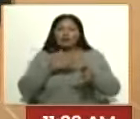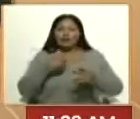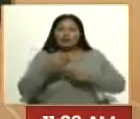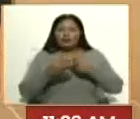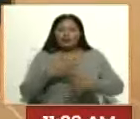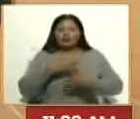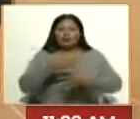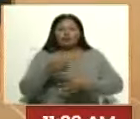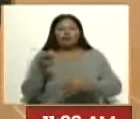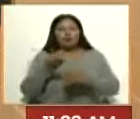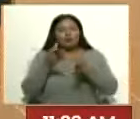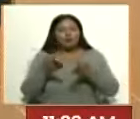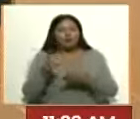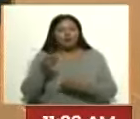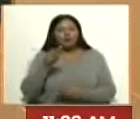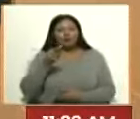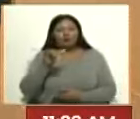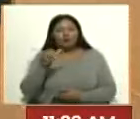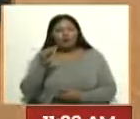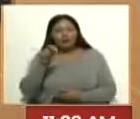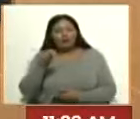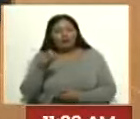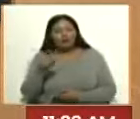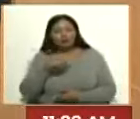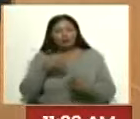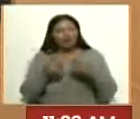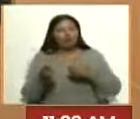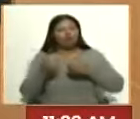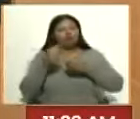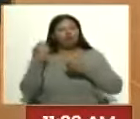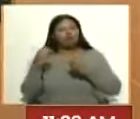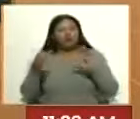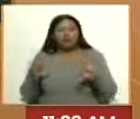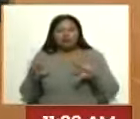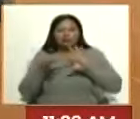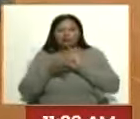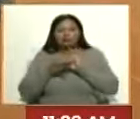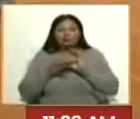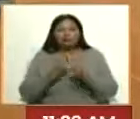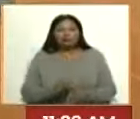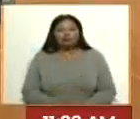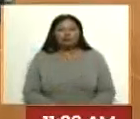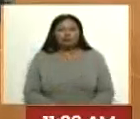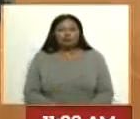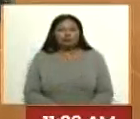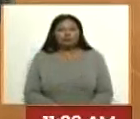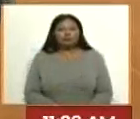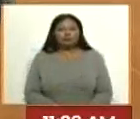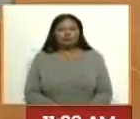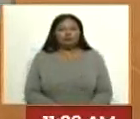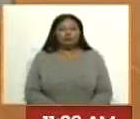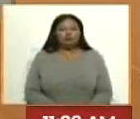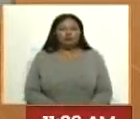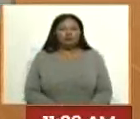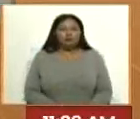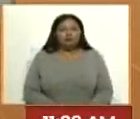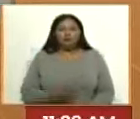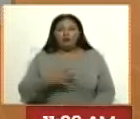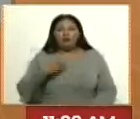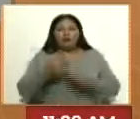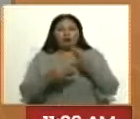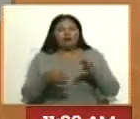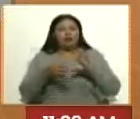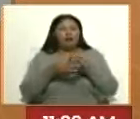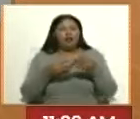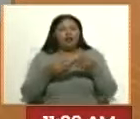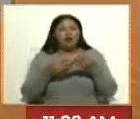intención del gobierno de Guyana, ¿no? Digamos, todo está entrelazado, ¿no? Que pretende derogar prácticamente la Constitución de la República